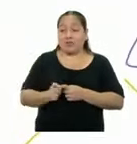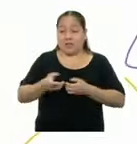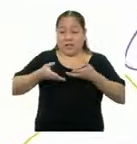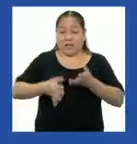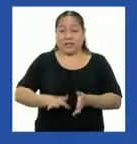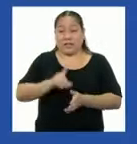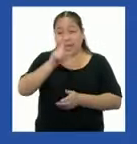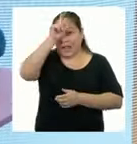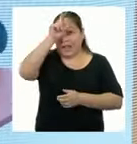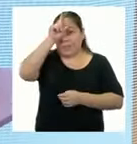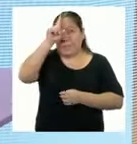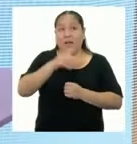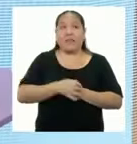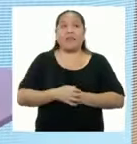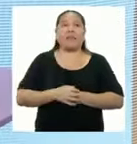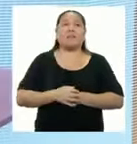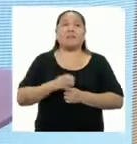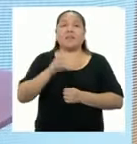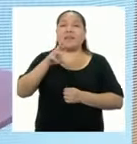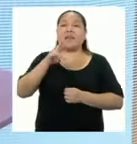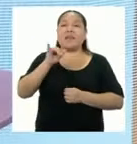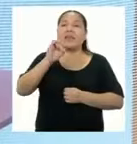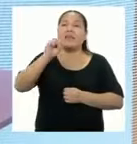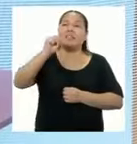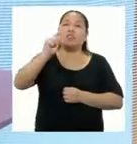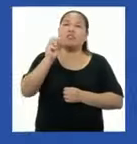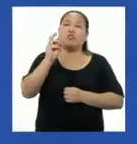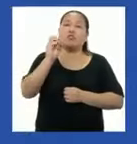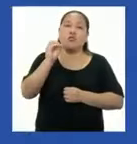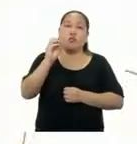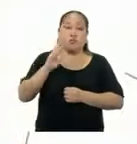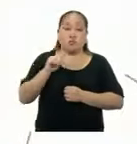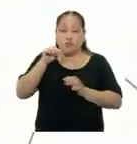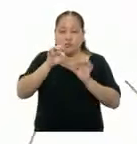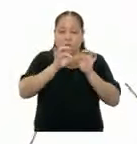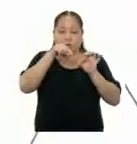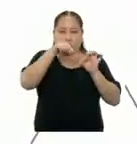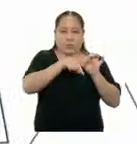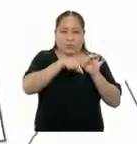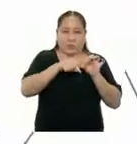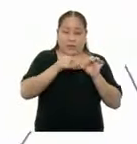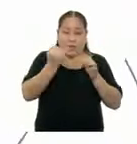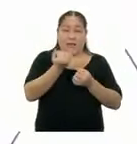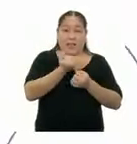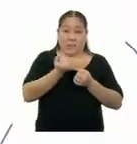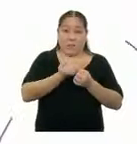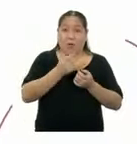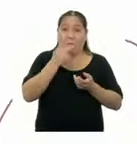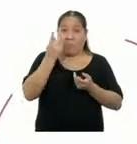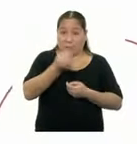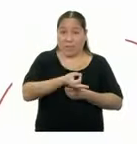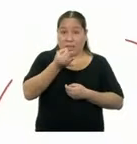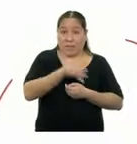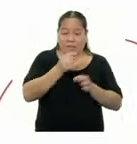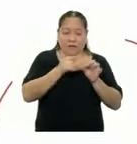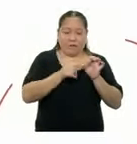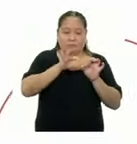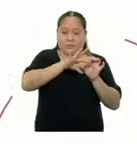de la siguiente manera. En un punto pones el objeto o dibujo original y a través de